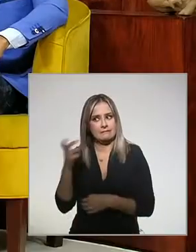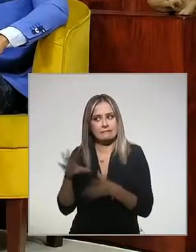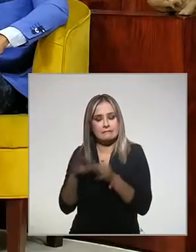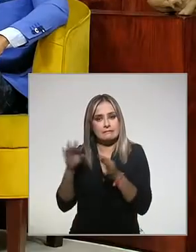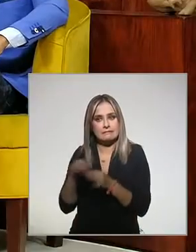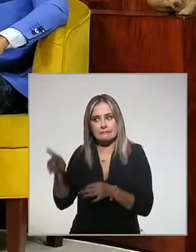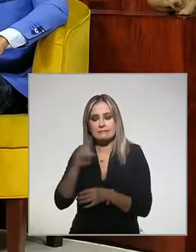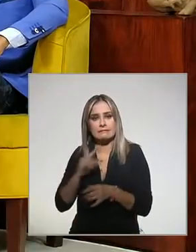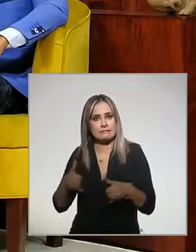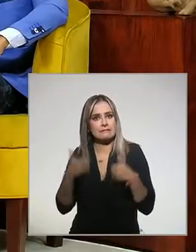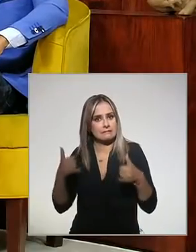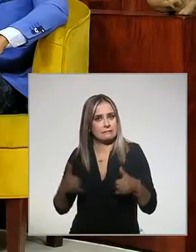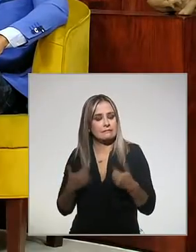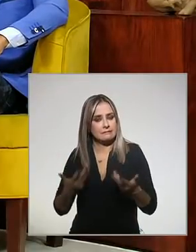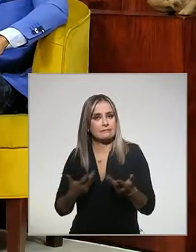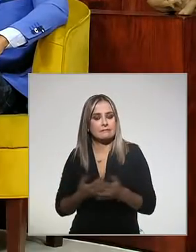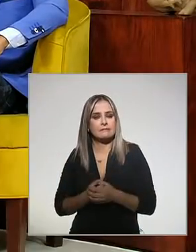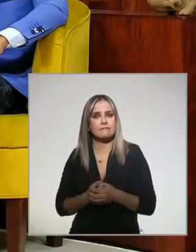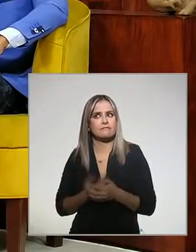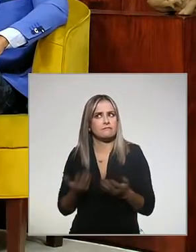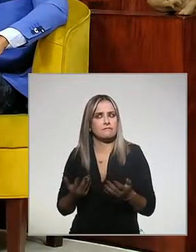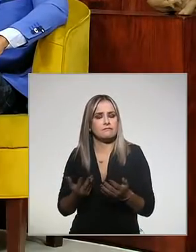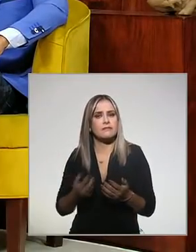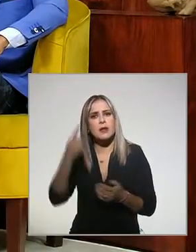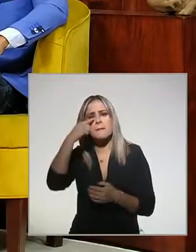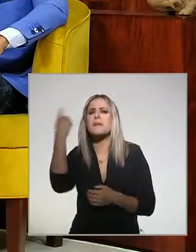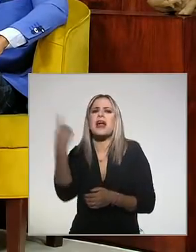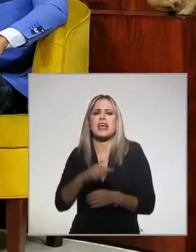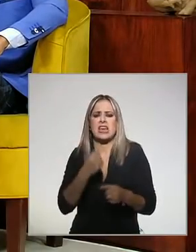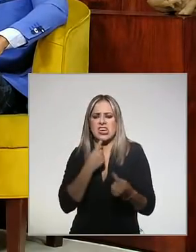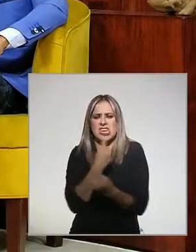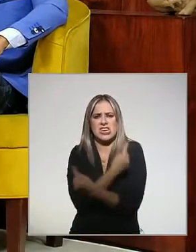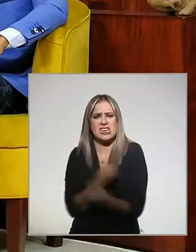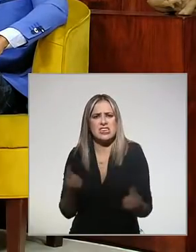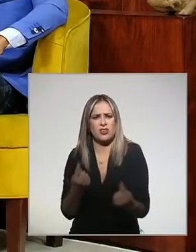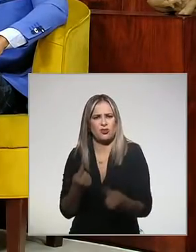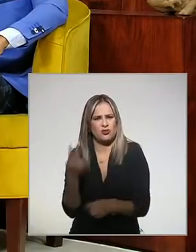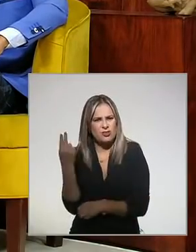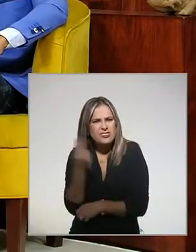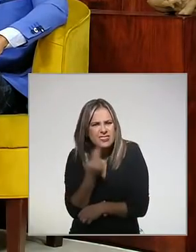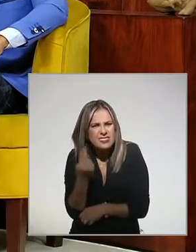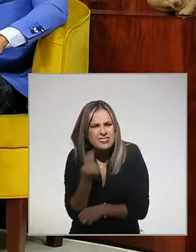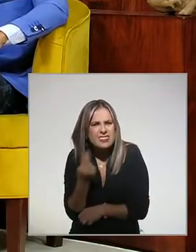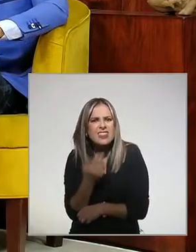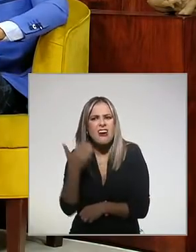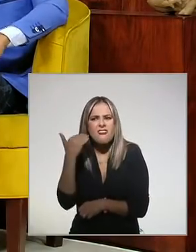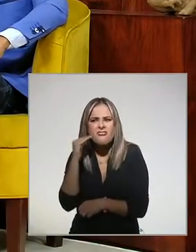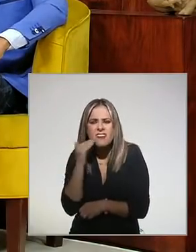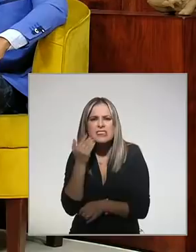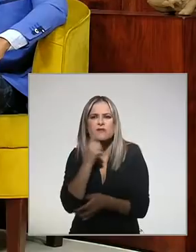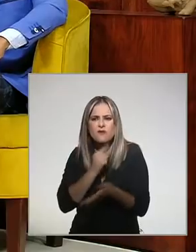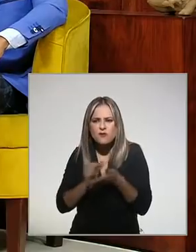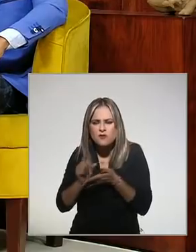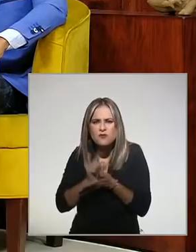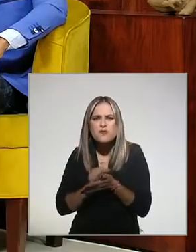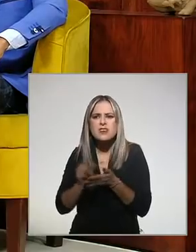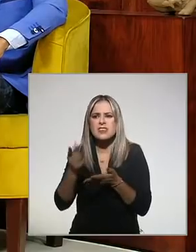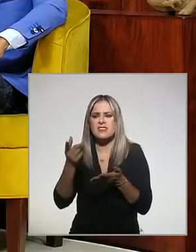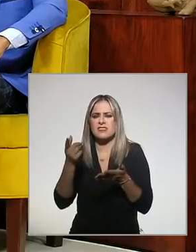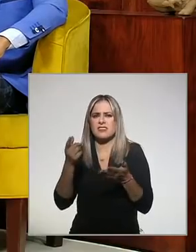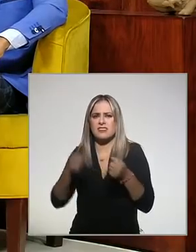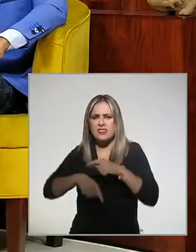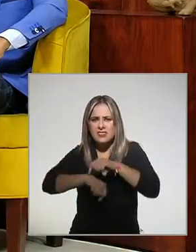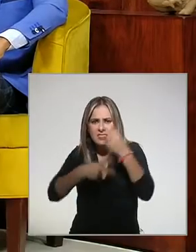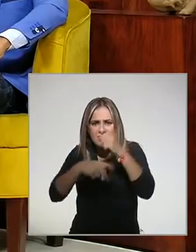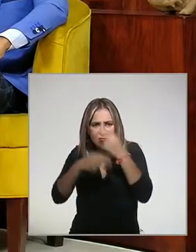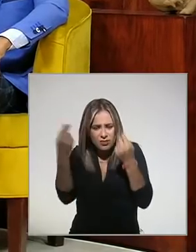bien la primera pregunta sería esa. ¿Para qué las y los niños necesitan tener sus redes sociodigitales? Claro, y también,